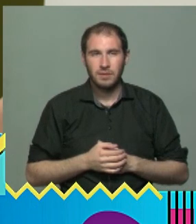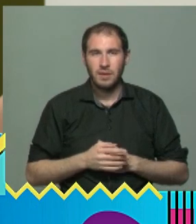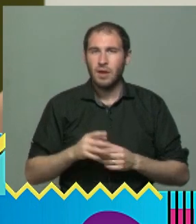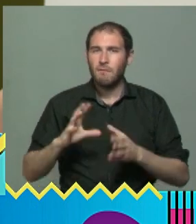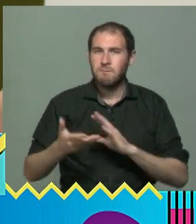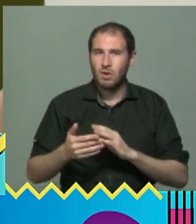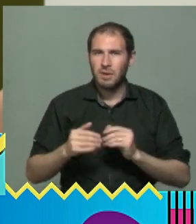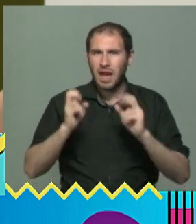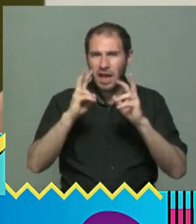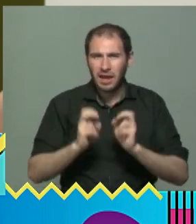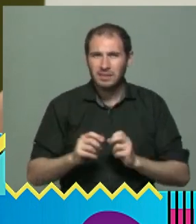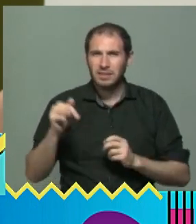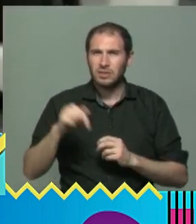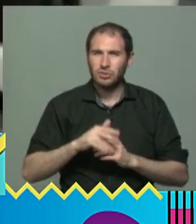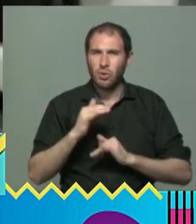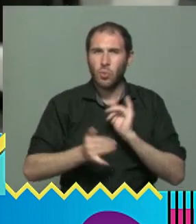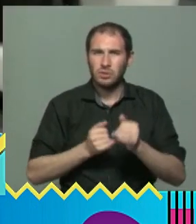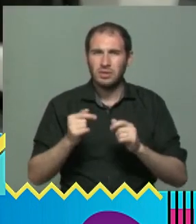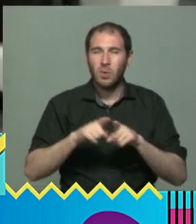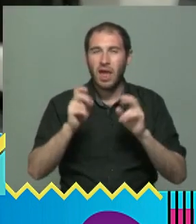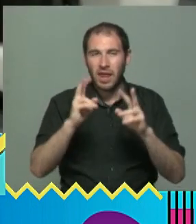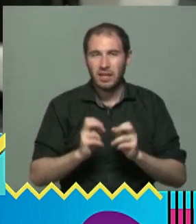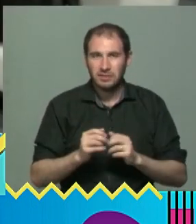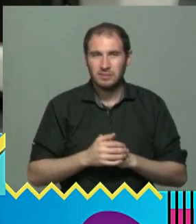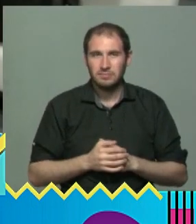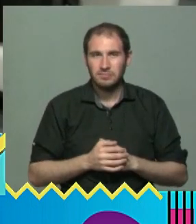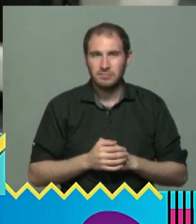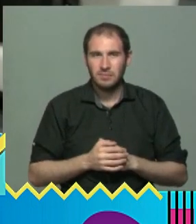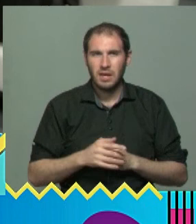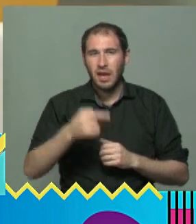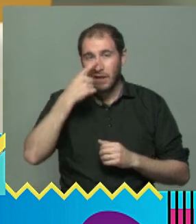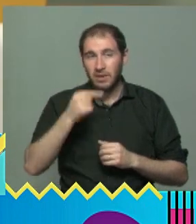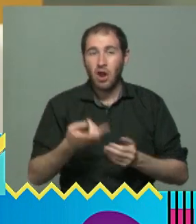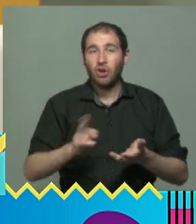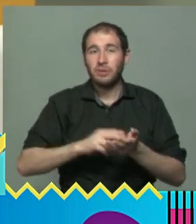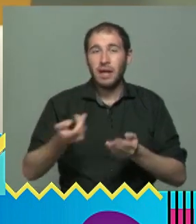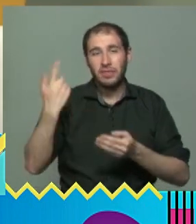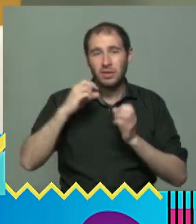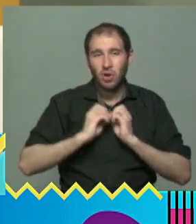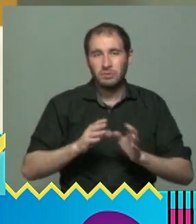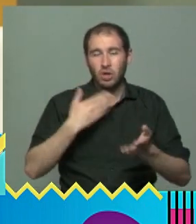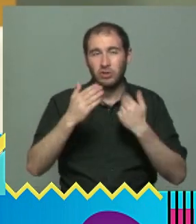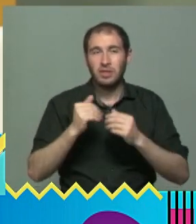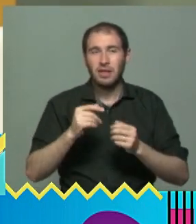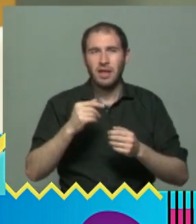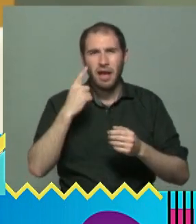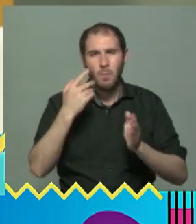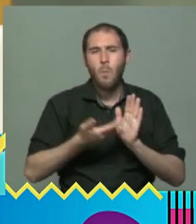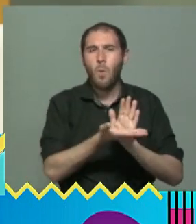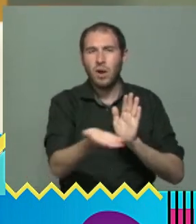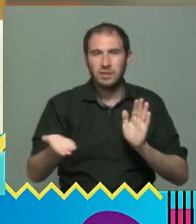forma muy analítica me gustaría, como se hace en el análisis lacaniano, en el final volver al comienzo cuando hablábamos de lo que es la